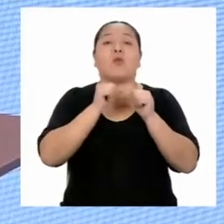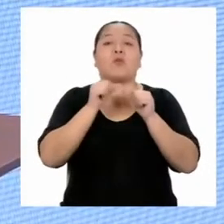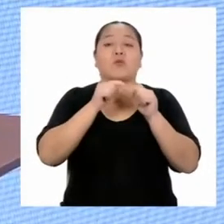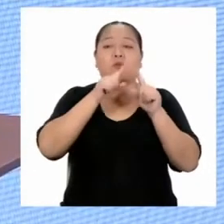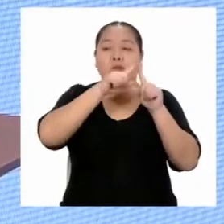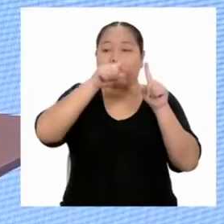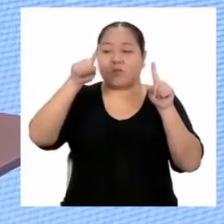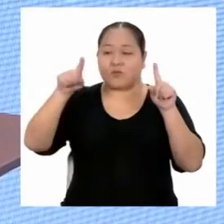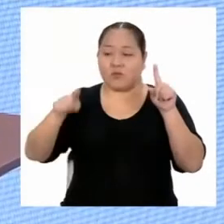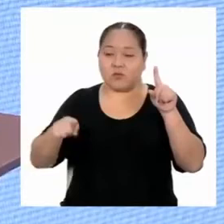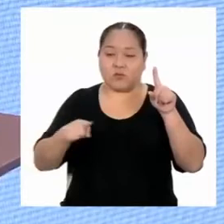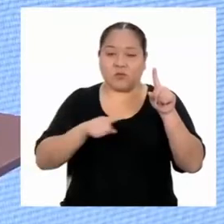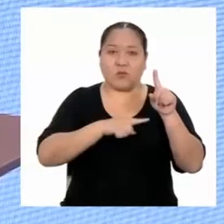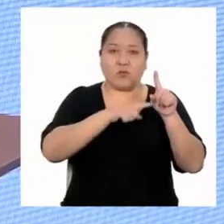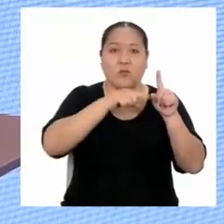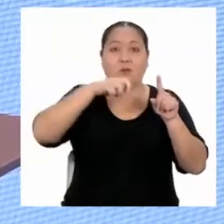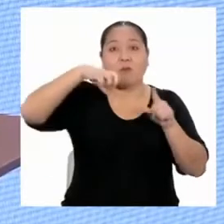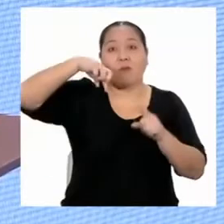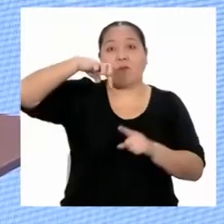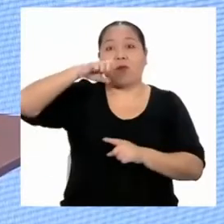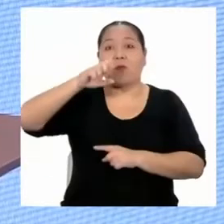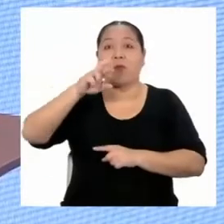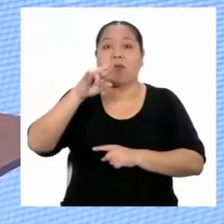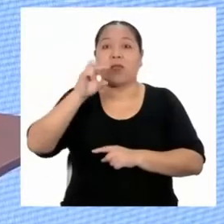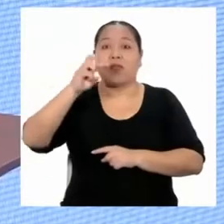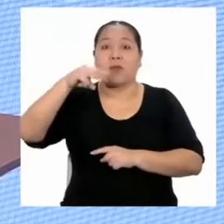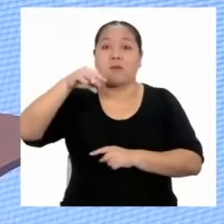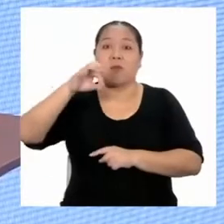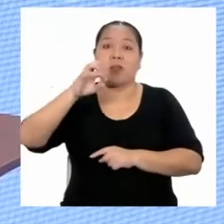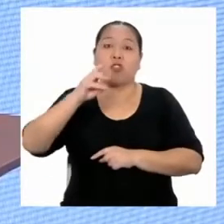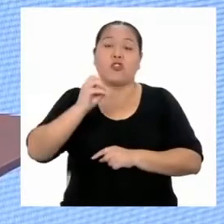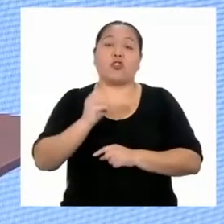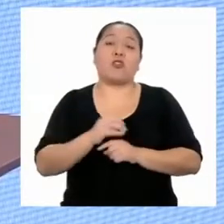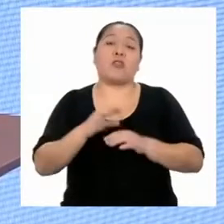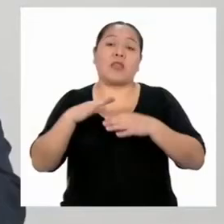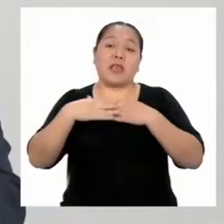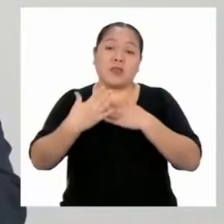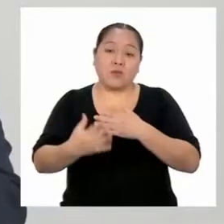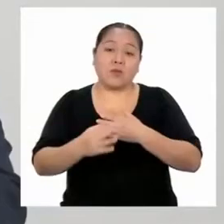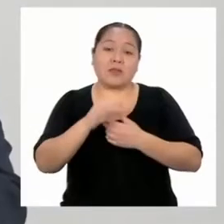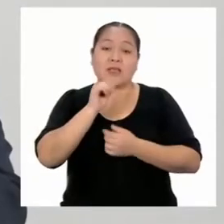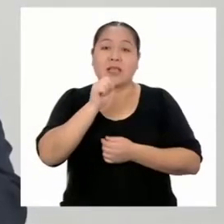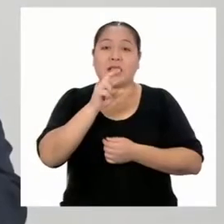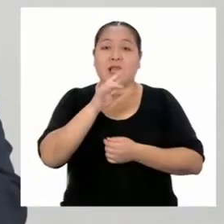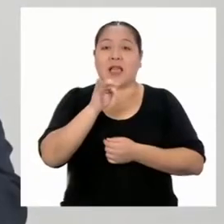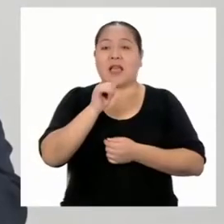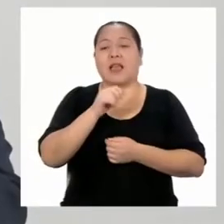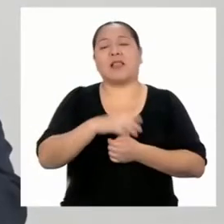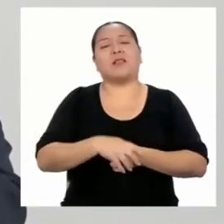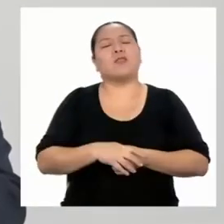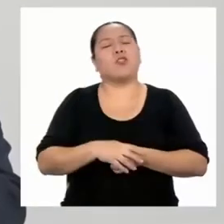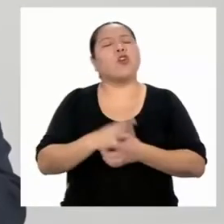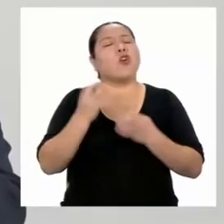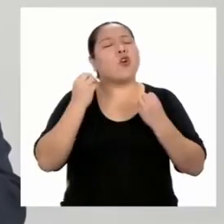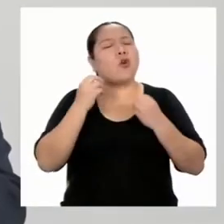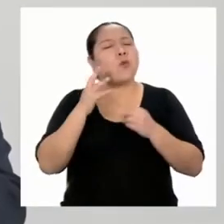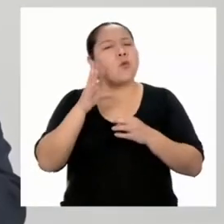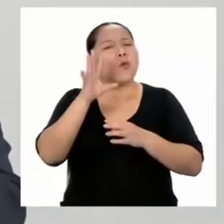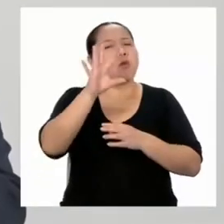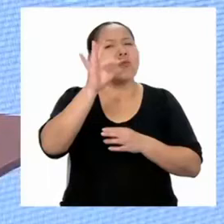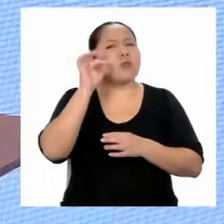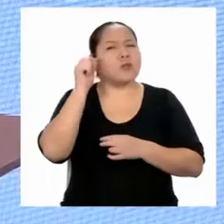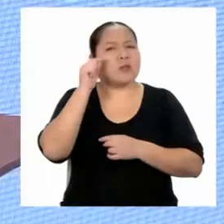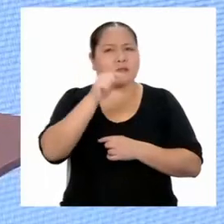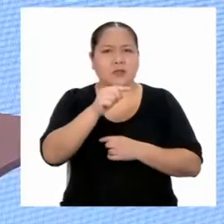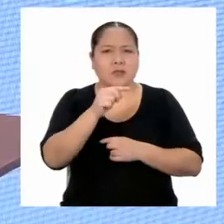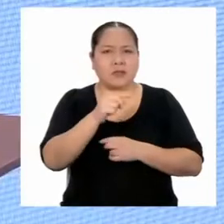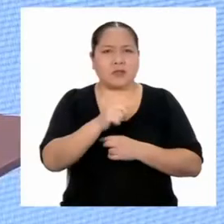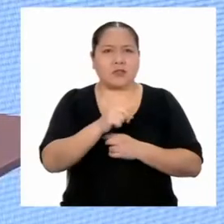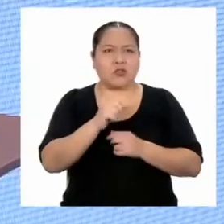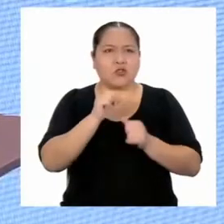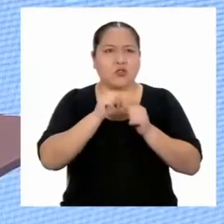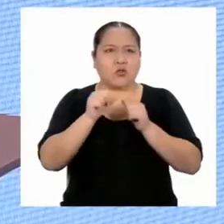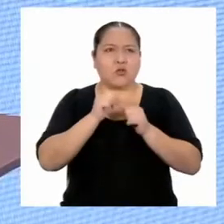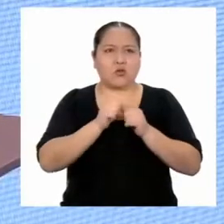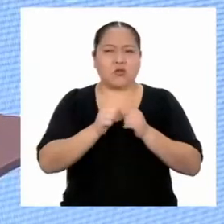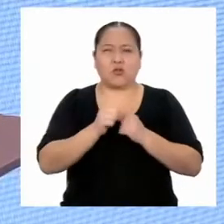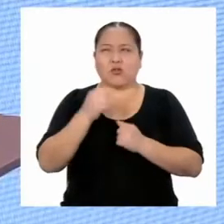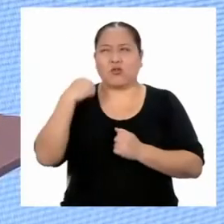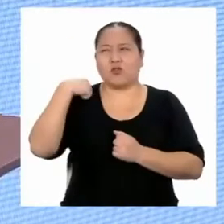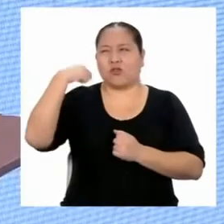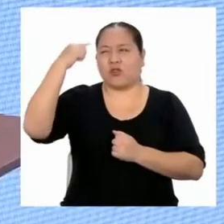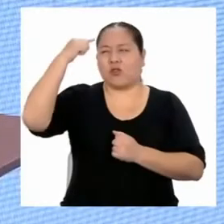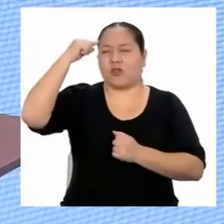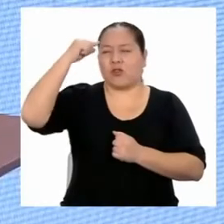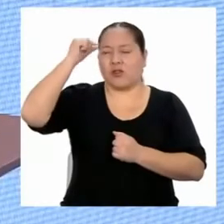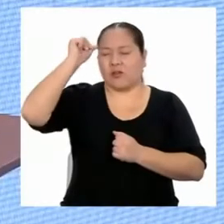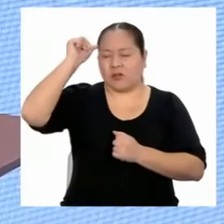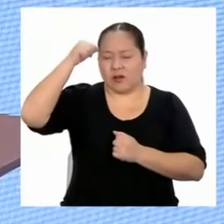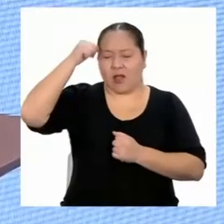el terreno. Y luego podemos calcular el área de la vivienda. ¿Qué harías para lograr eso? Todavía recuerdo muy bien